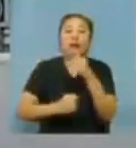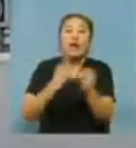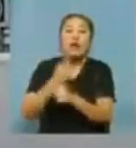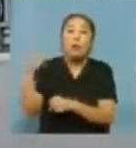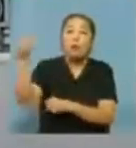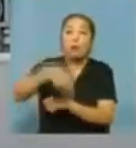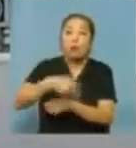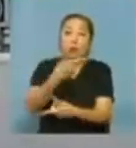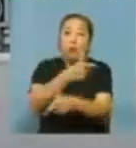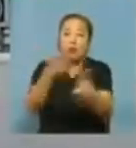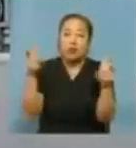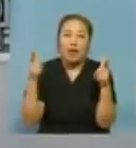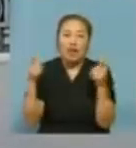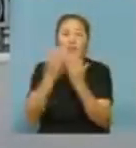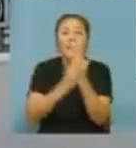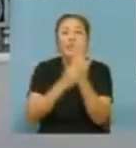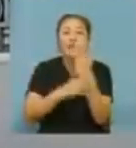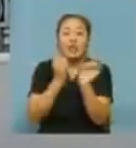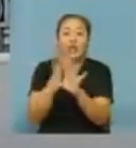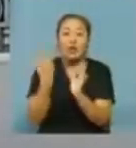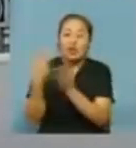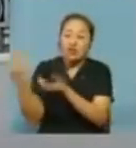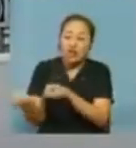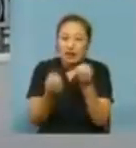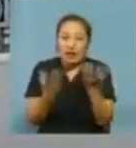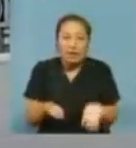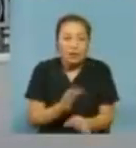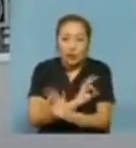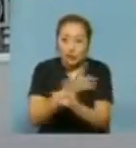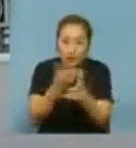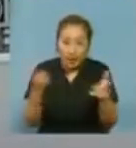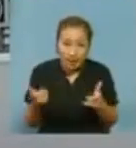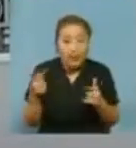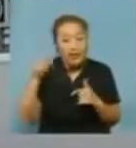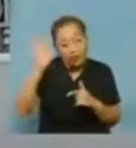no salió nadie del Ministerio de Educación a recibirlos cuando ellos